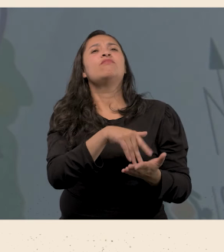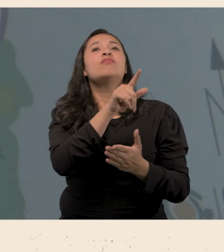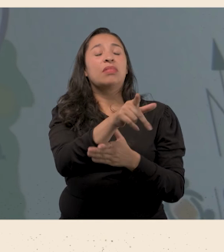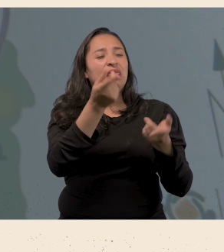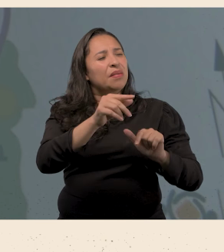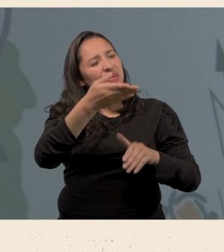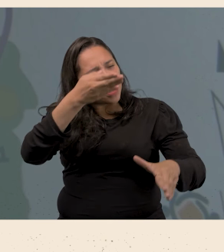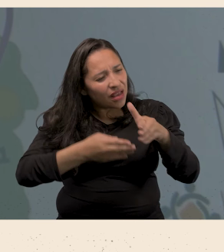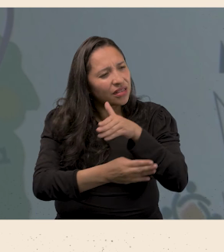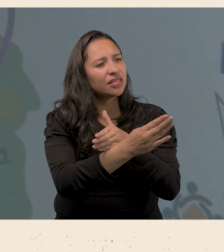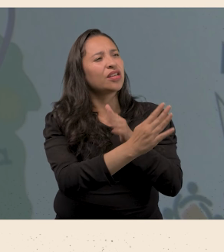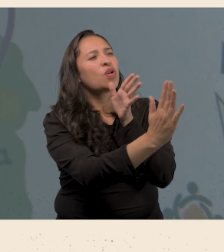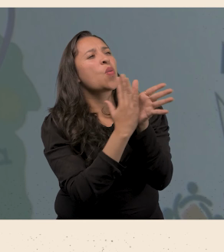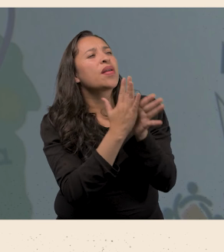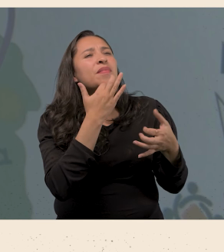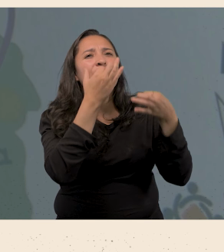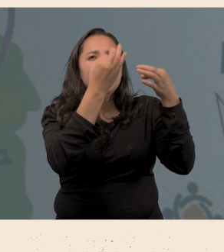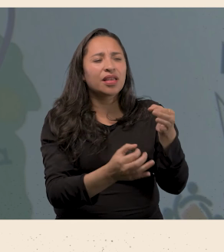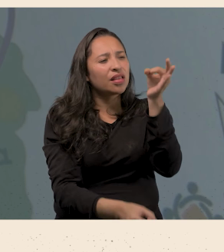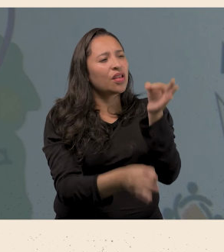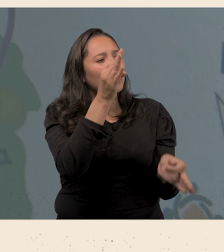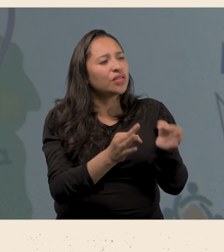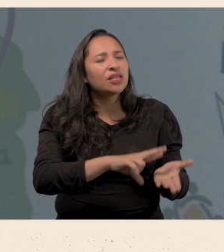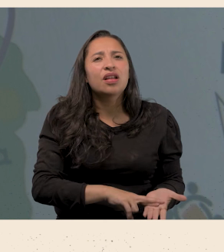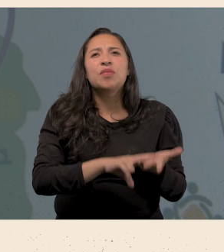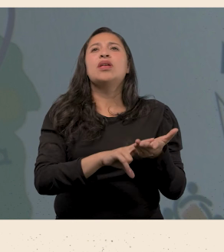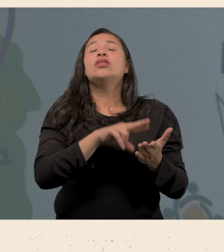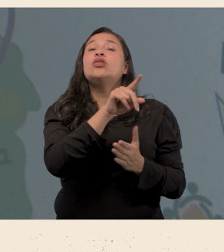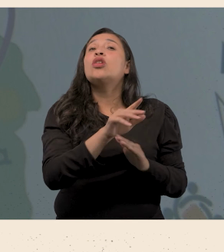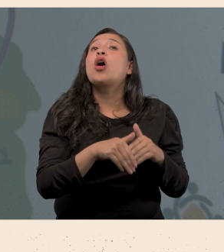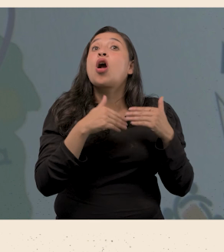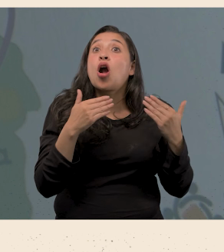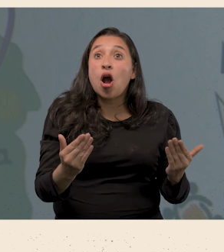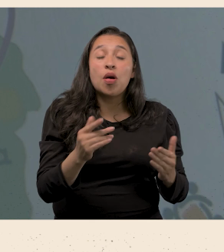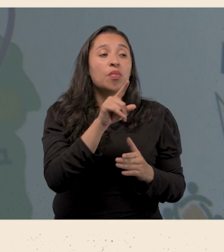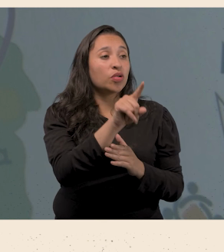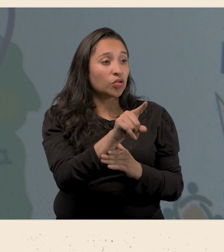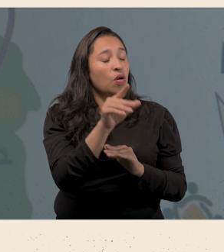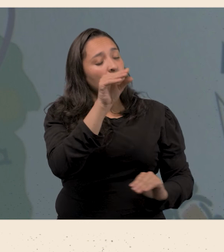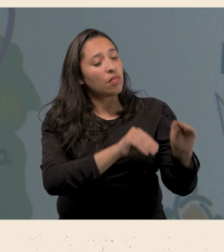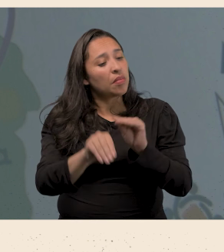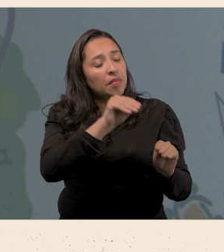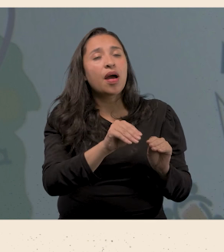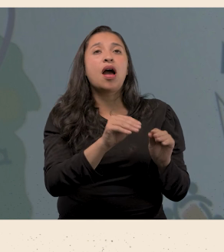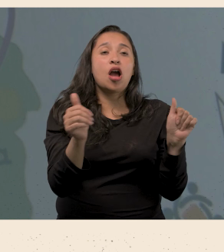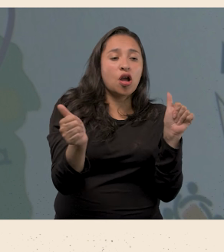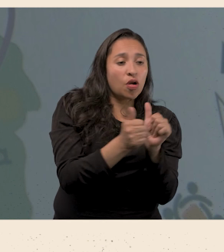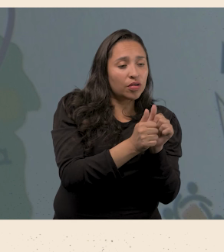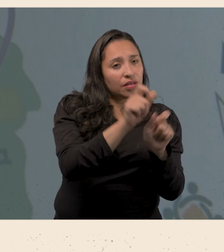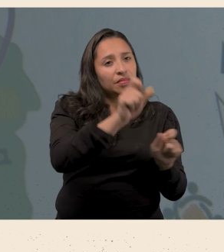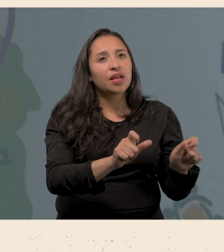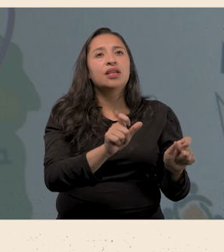El acceso a la verdad, la justicia, la reparación, solo será posible si se construye con y para